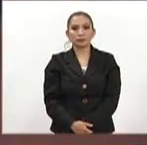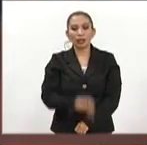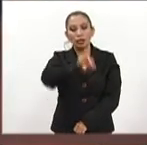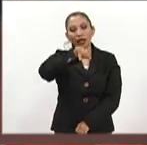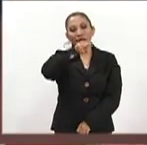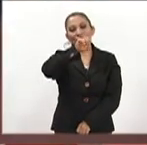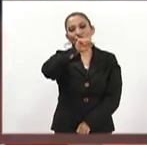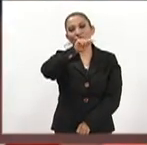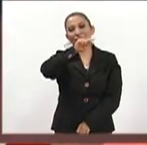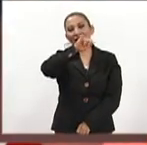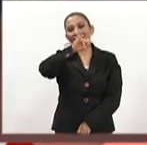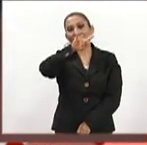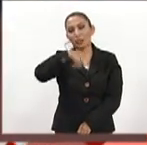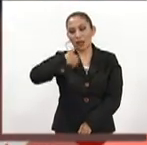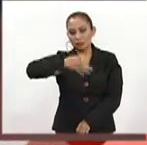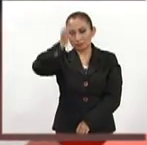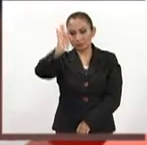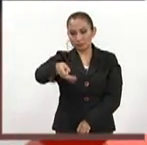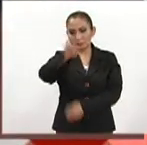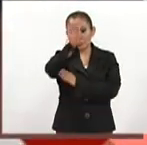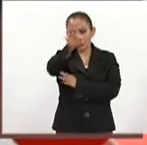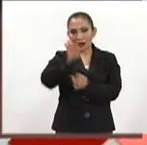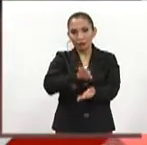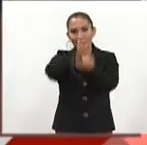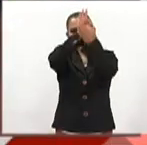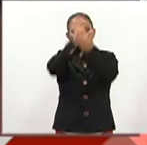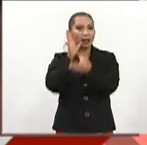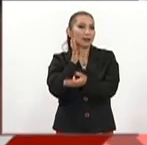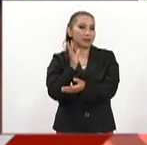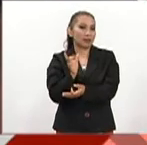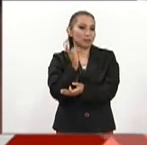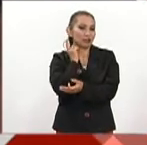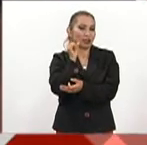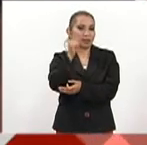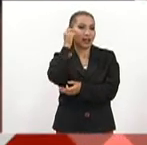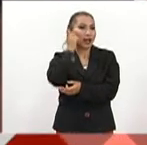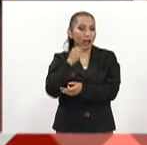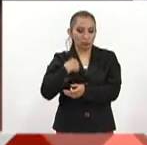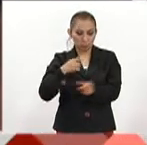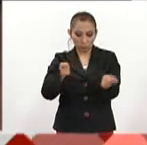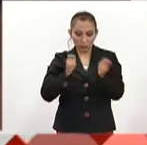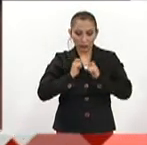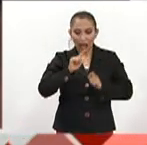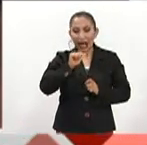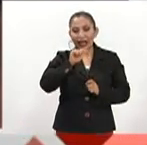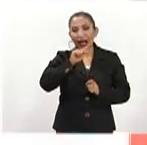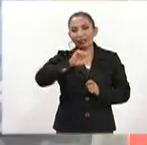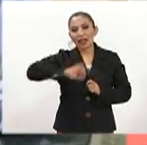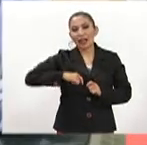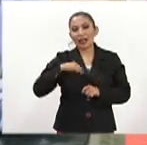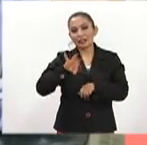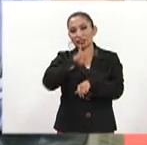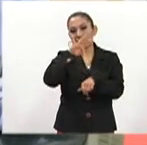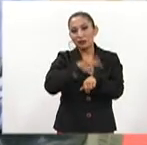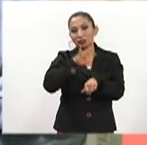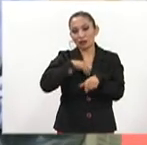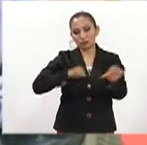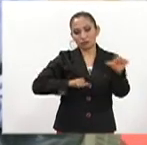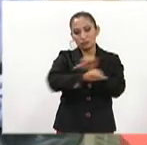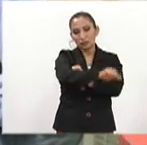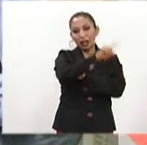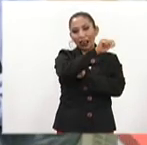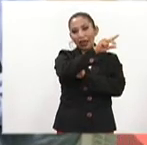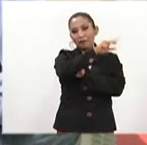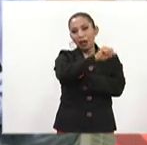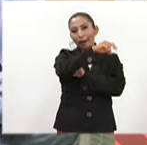Jesús Tejeda Vargas rindió protesta ante el Congreso del Estado de Guerrero como alcalde de Chilpancingo en sustitución de Marco Antonio